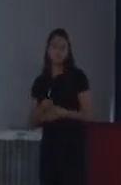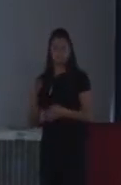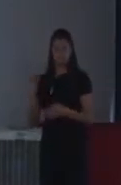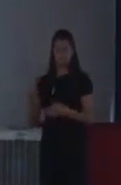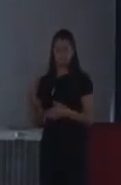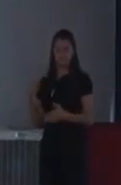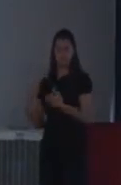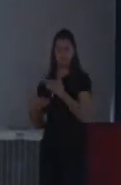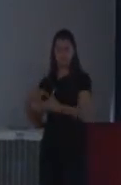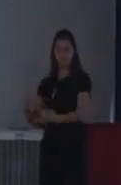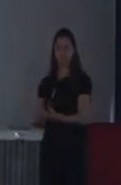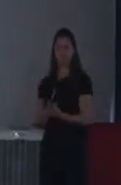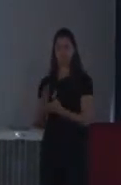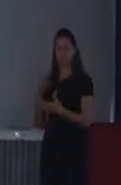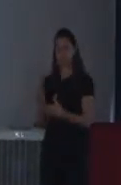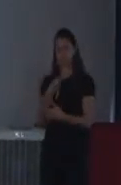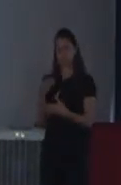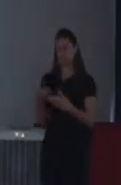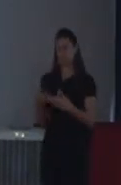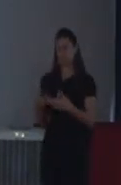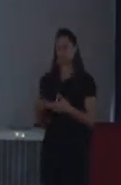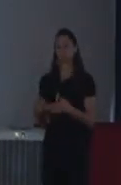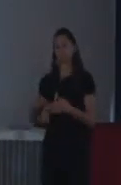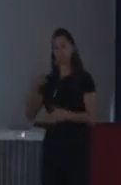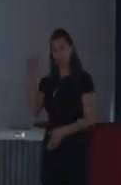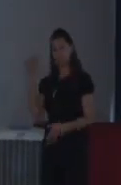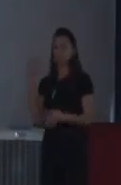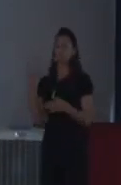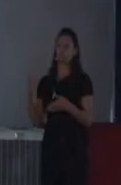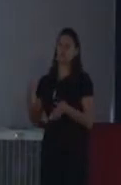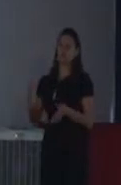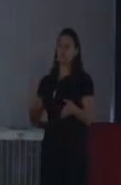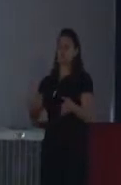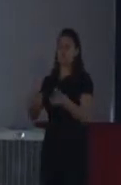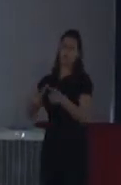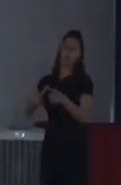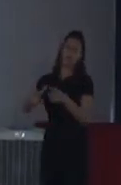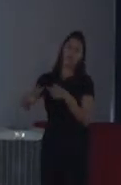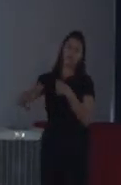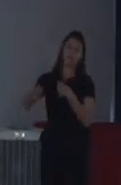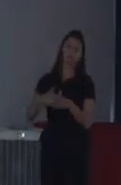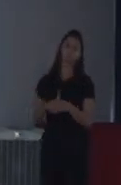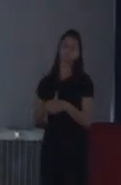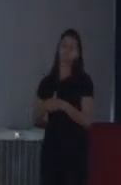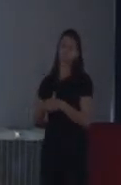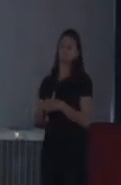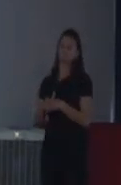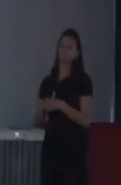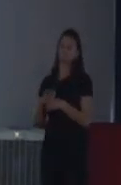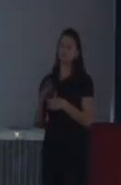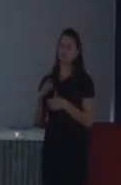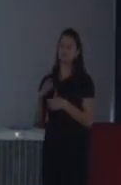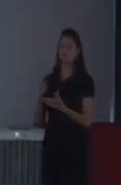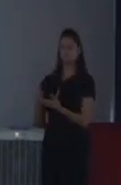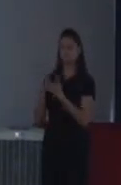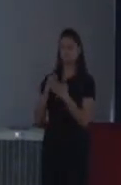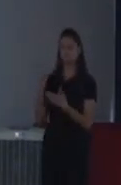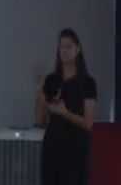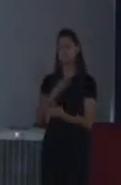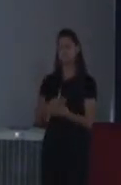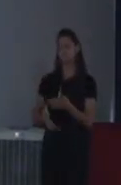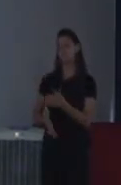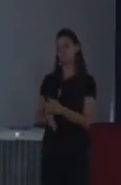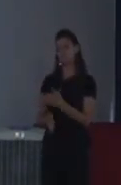Con este proceso estamos iniciando un largo camino que nos permite ir rompiendo